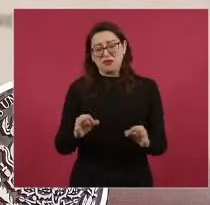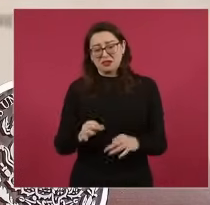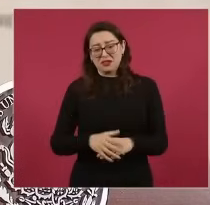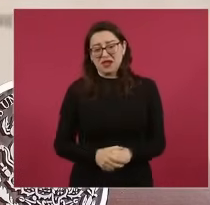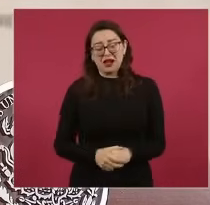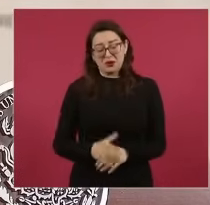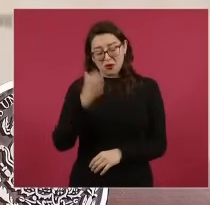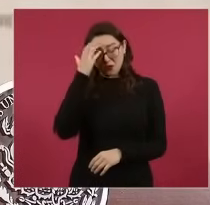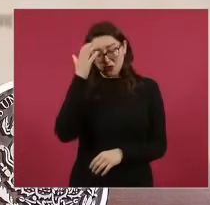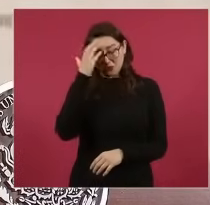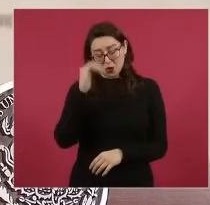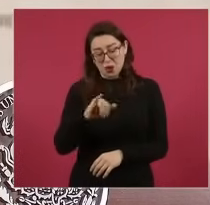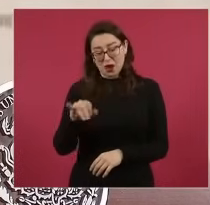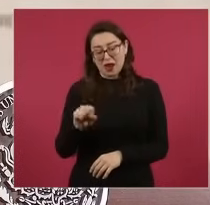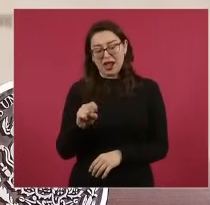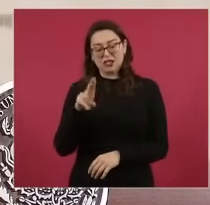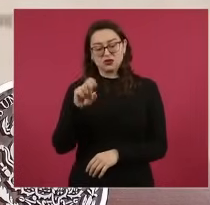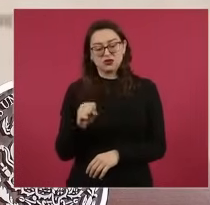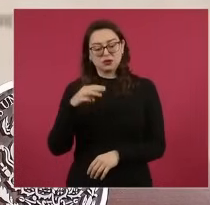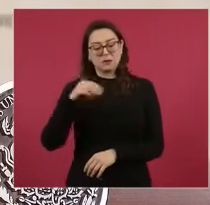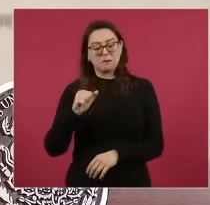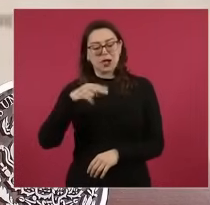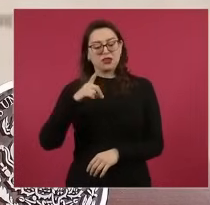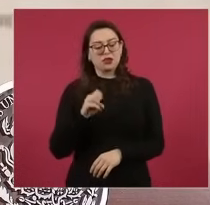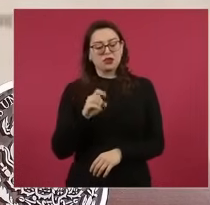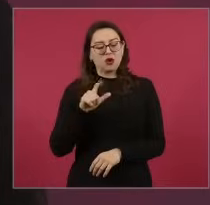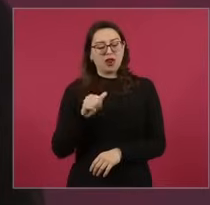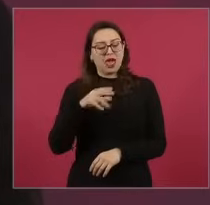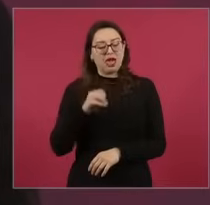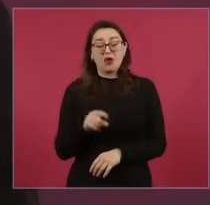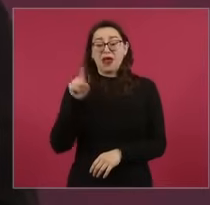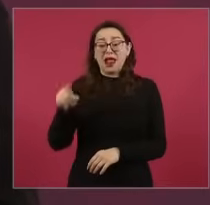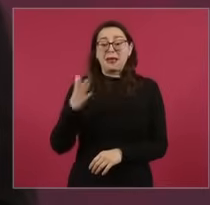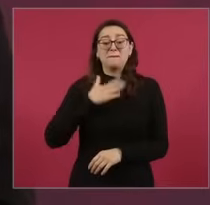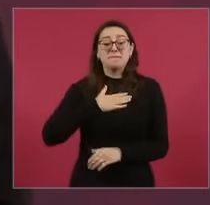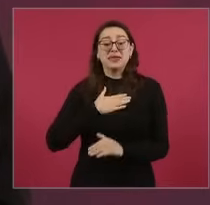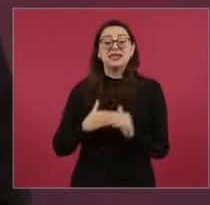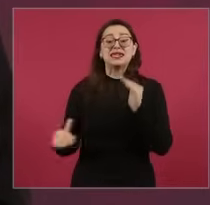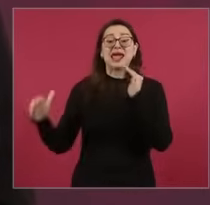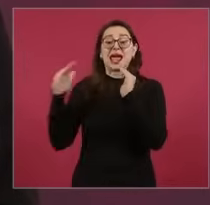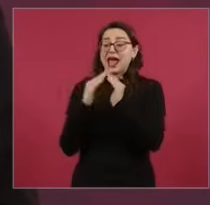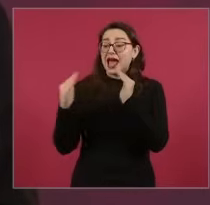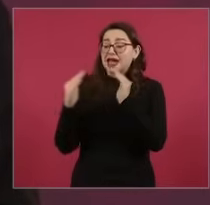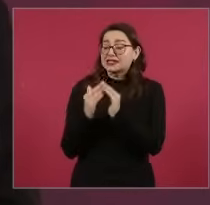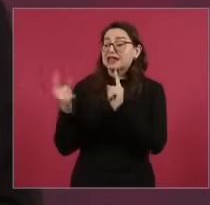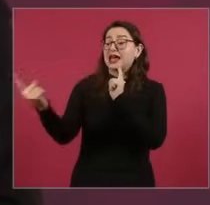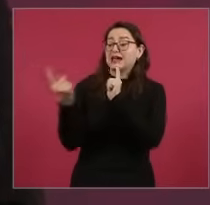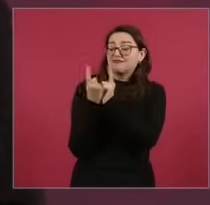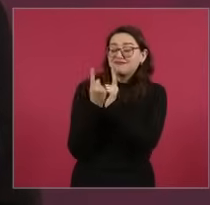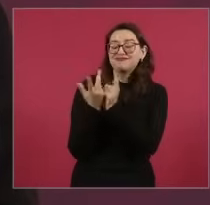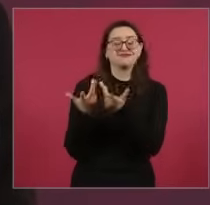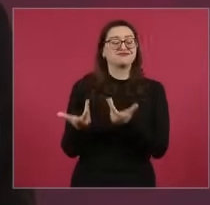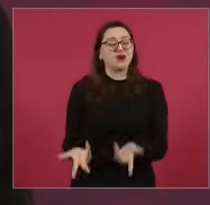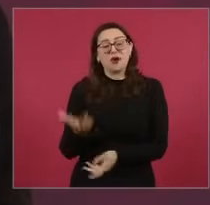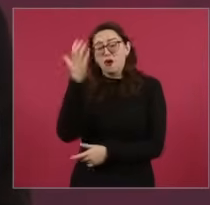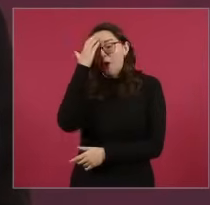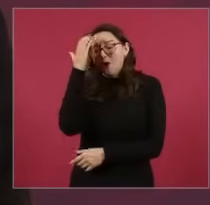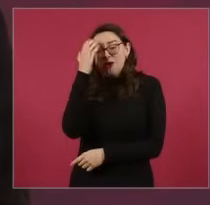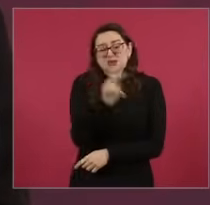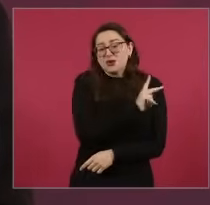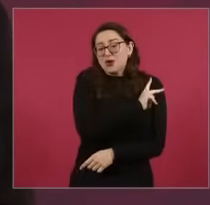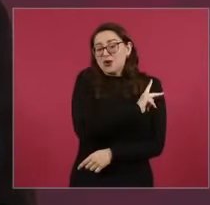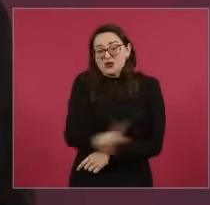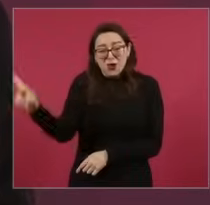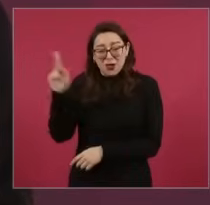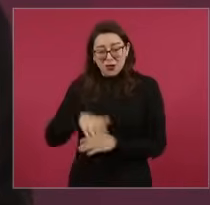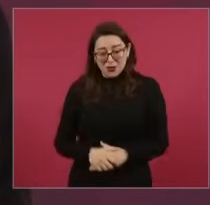Jesús Maldonado estuvo en mi casa en Tabasco desde la fundación, los conozco. Es